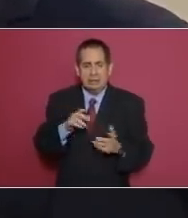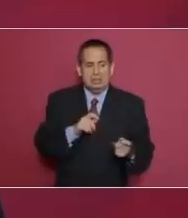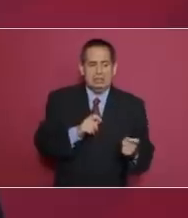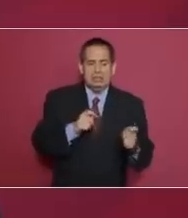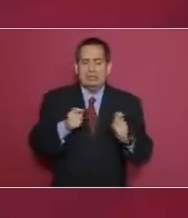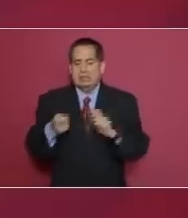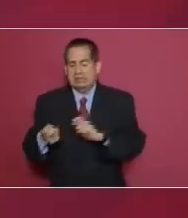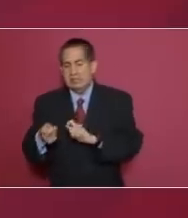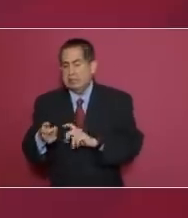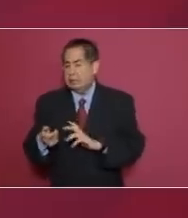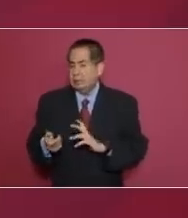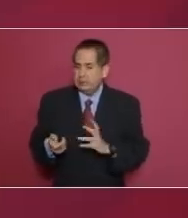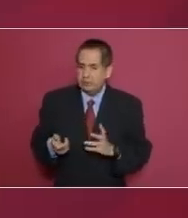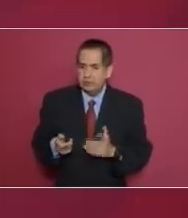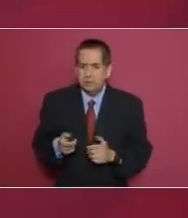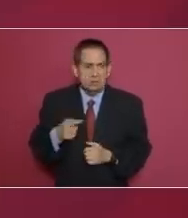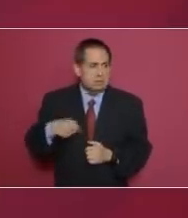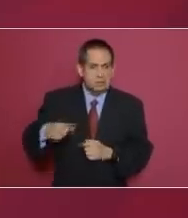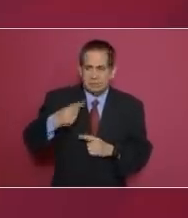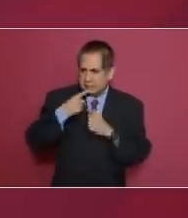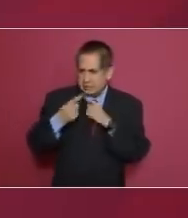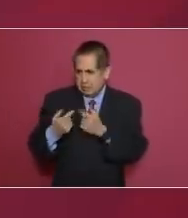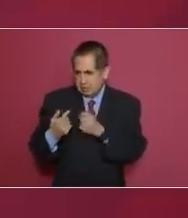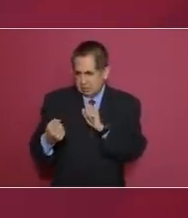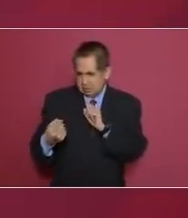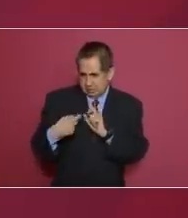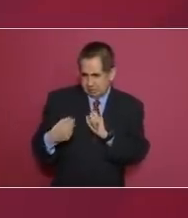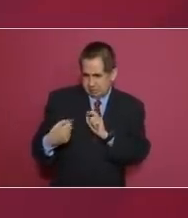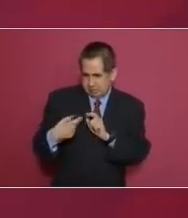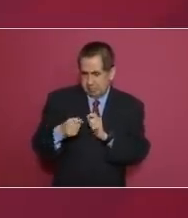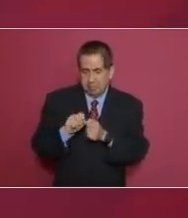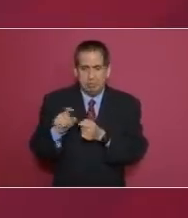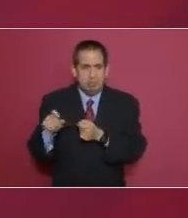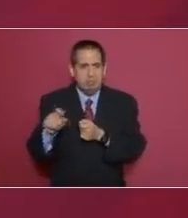hacer acuerdos, negociaciones